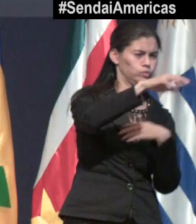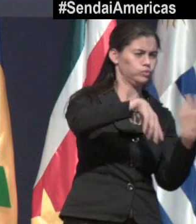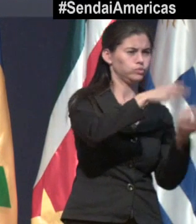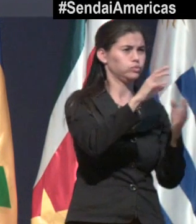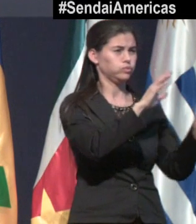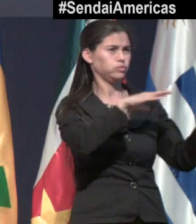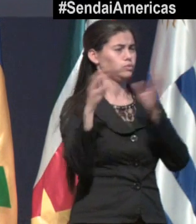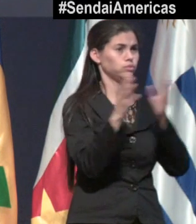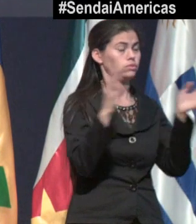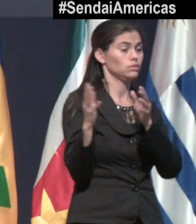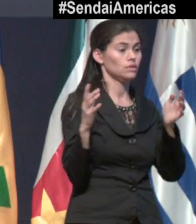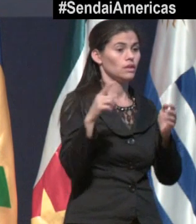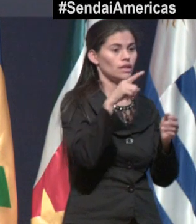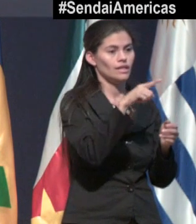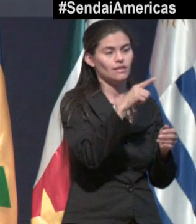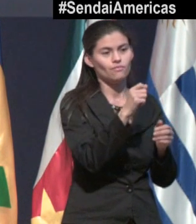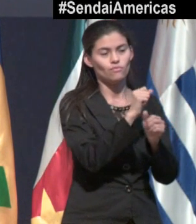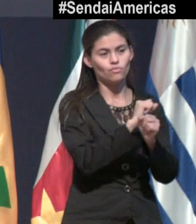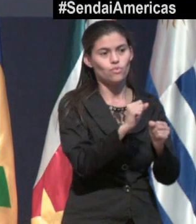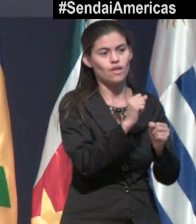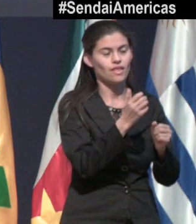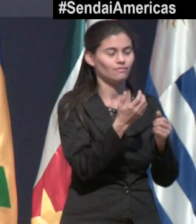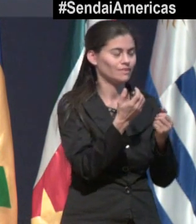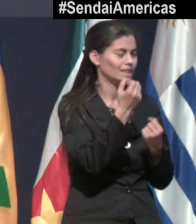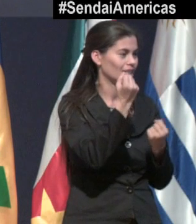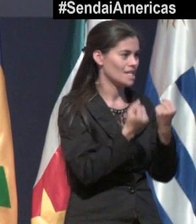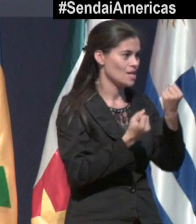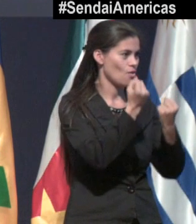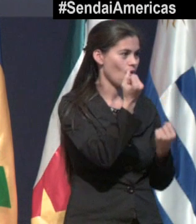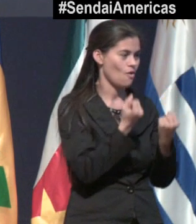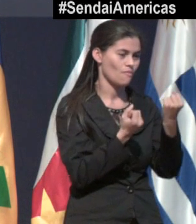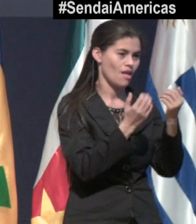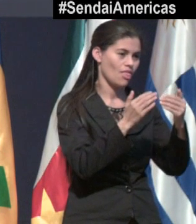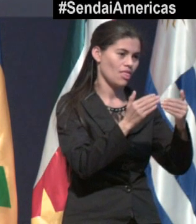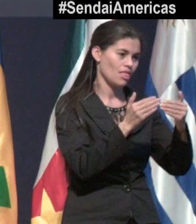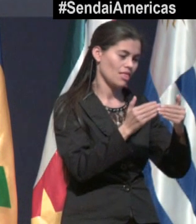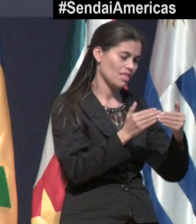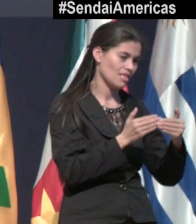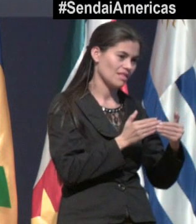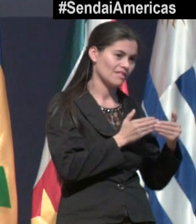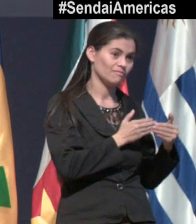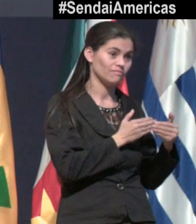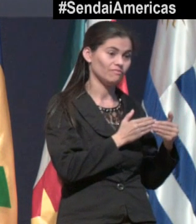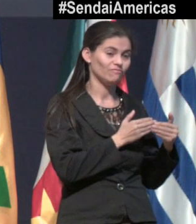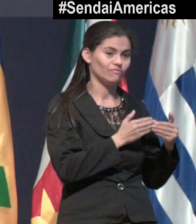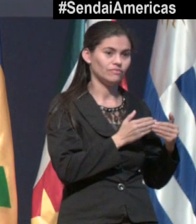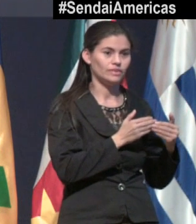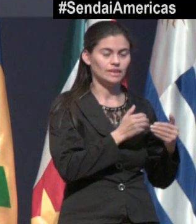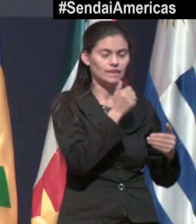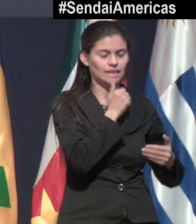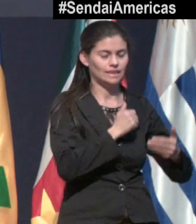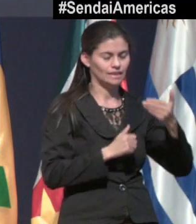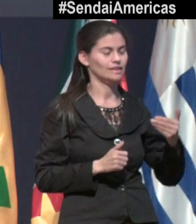pequeño realmente puede atrasar la economía, no solo por años, sino en algunos casos por